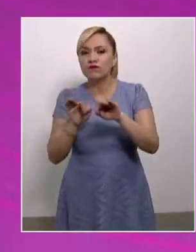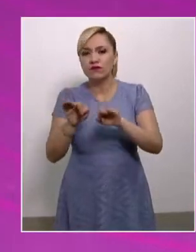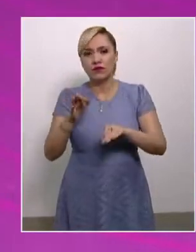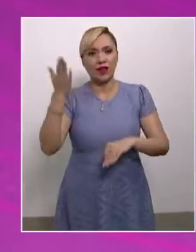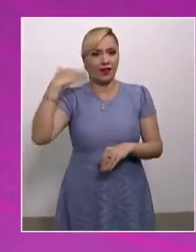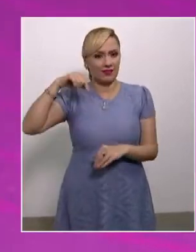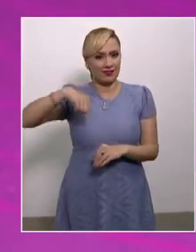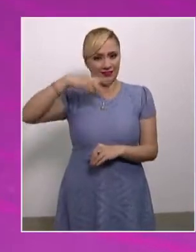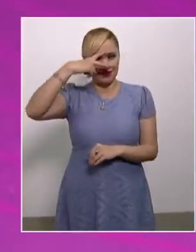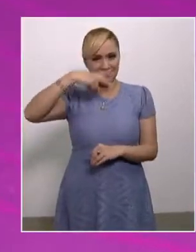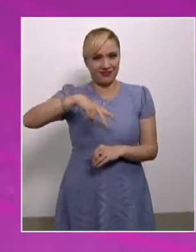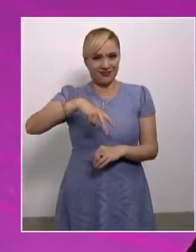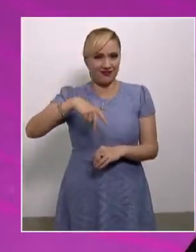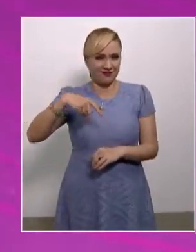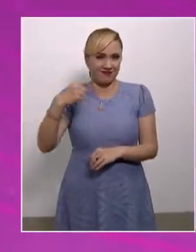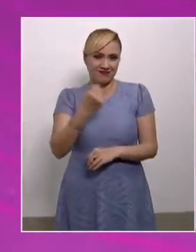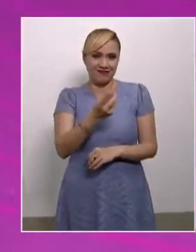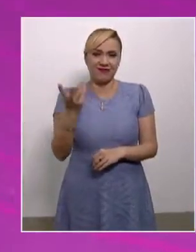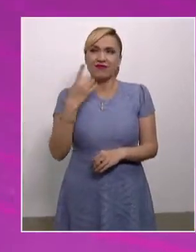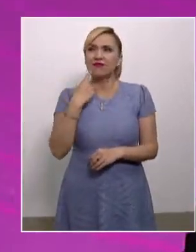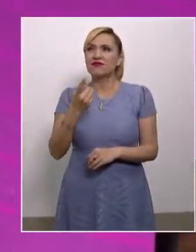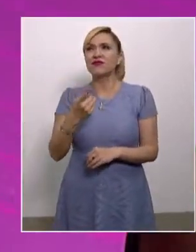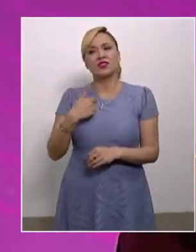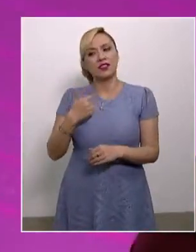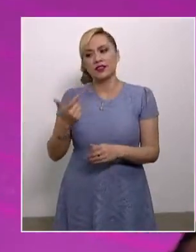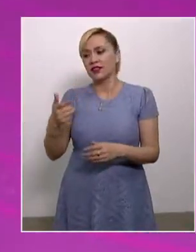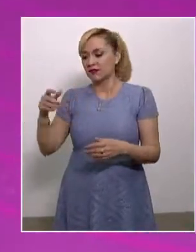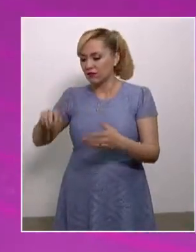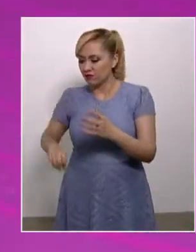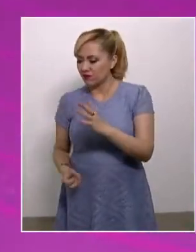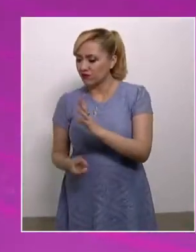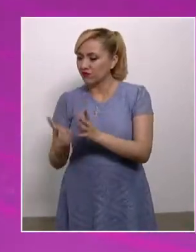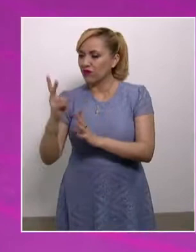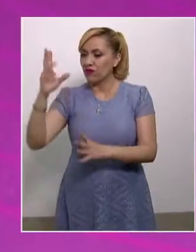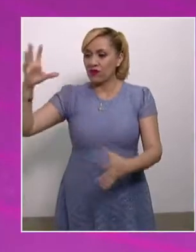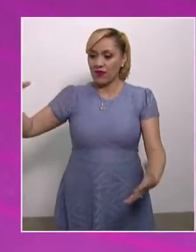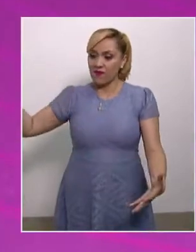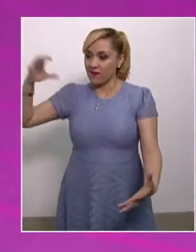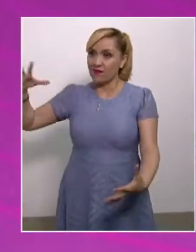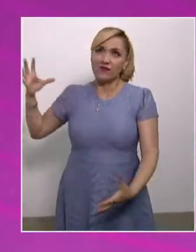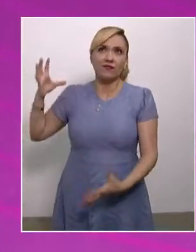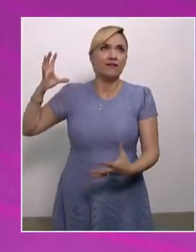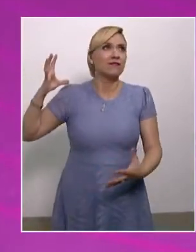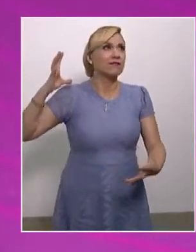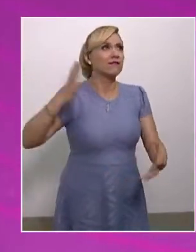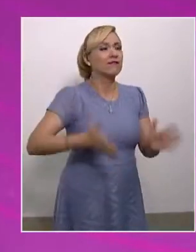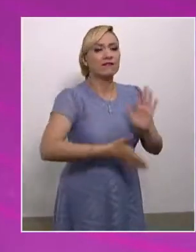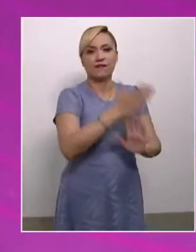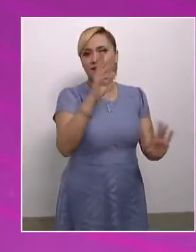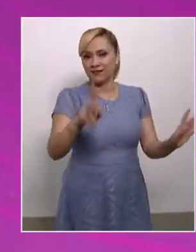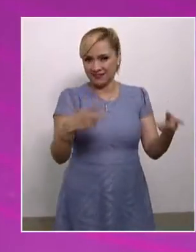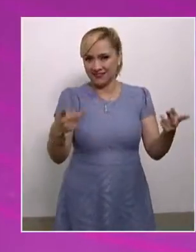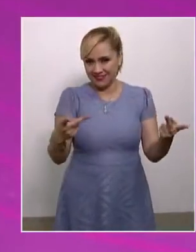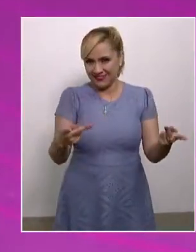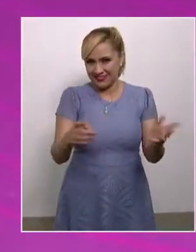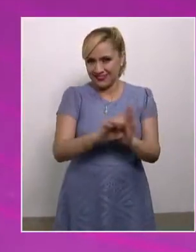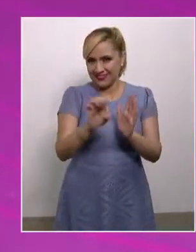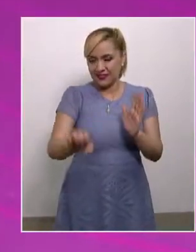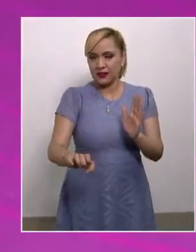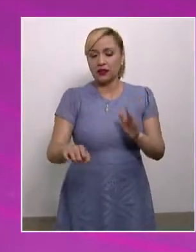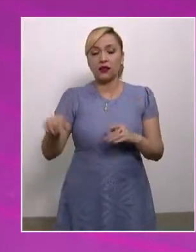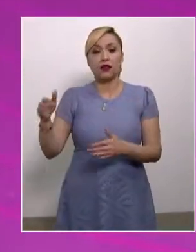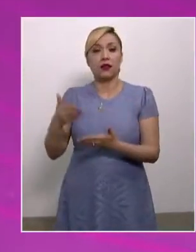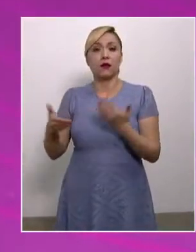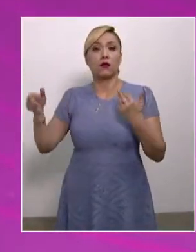México, cuando se iban a migrar, tenían un plan, esperaban después de la cosecha para tener dinero e irse. Acá estamos hablando de gente, de mujeres, que ante el clima de violencia que